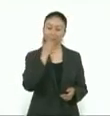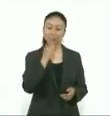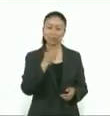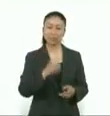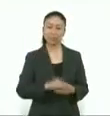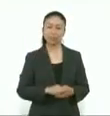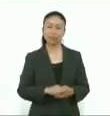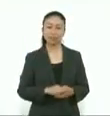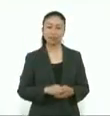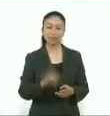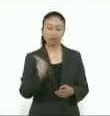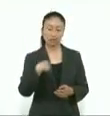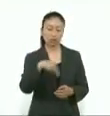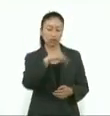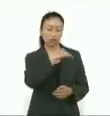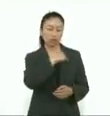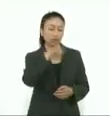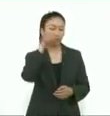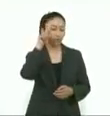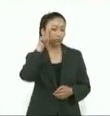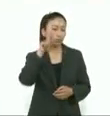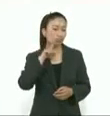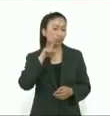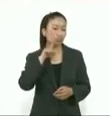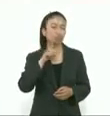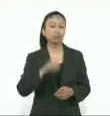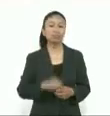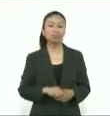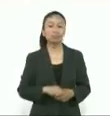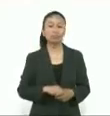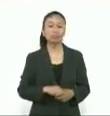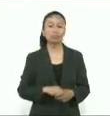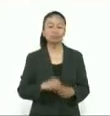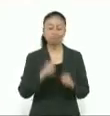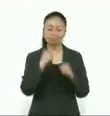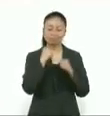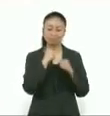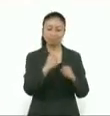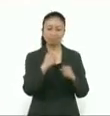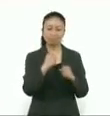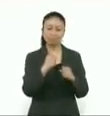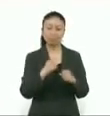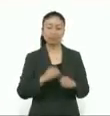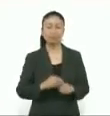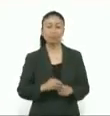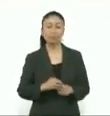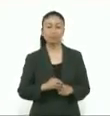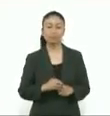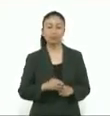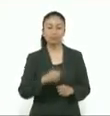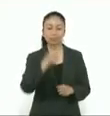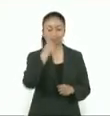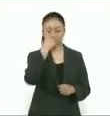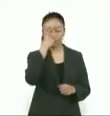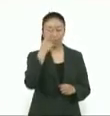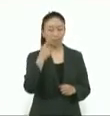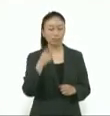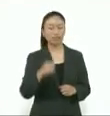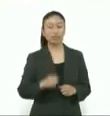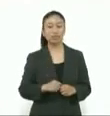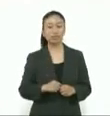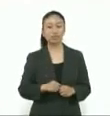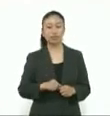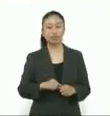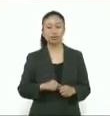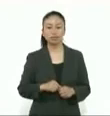que somos las mujeres que construimos y luchamos por la soberanía, la defensa de la